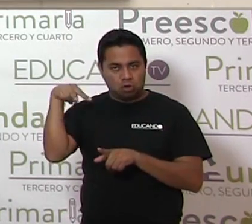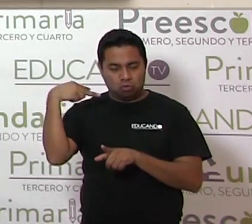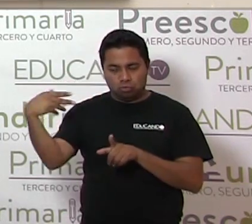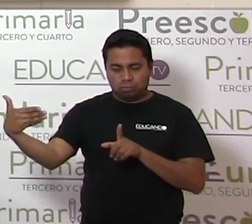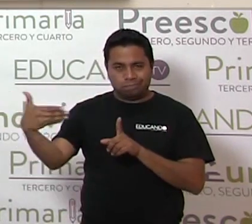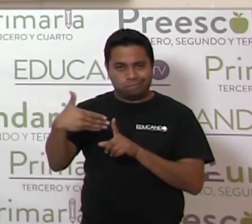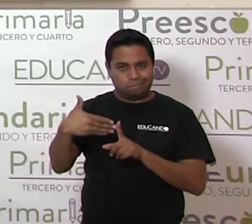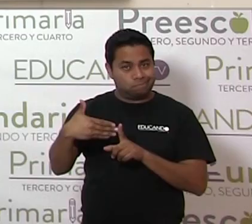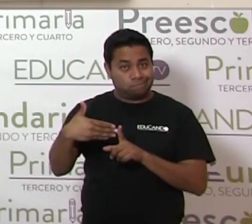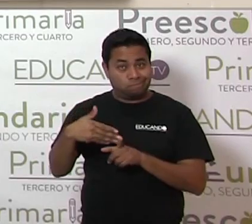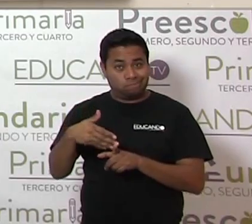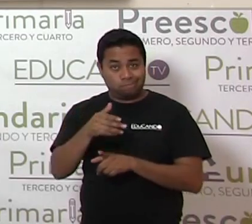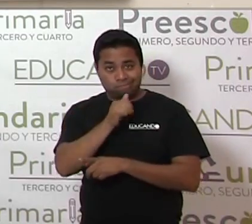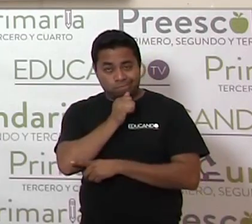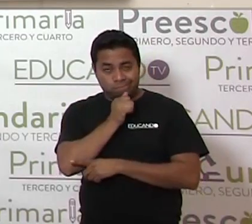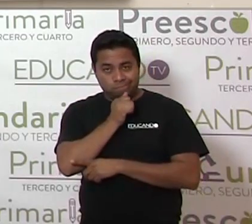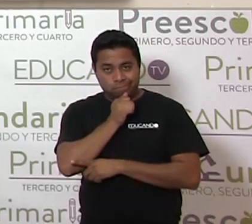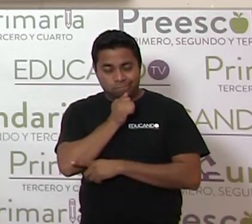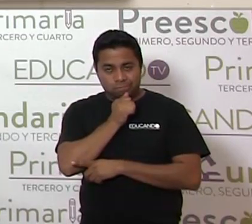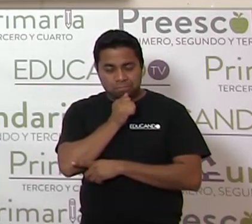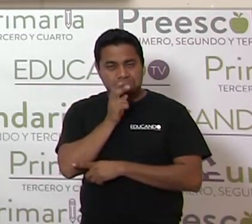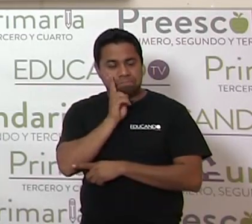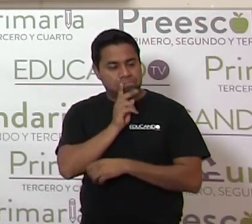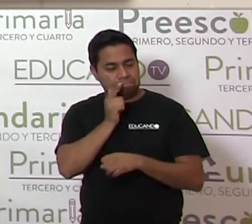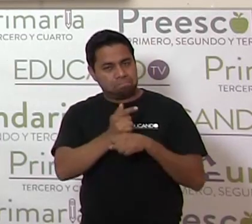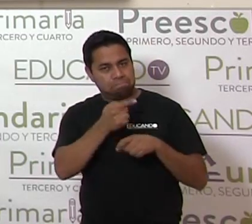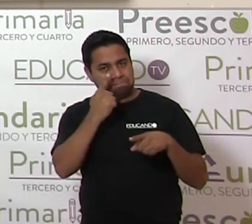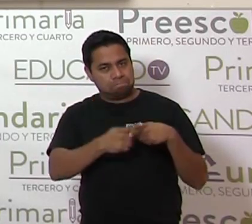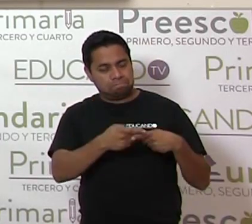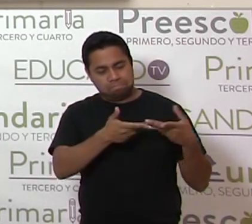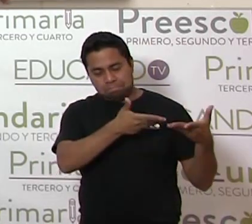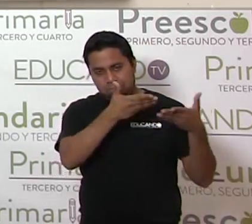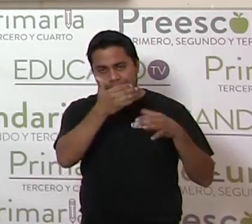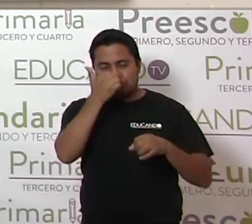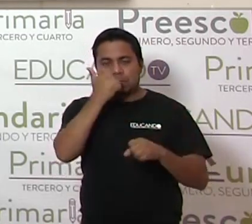¿No? Vamos a identificar quién llegó en